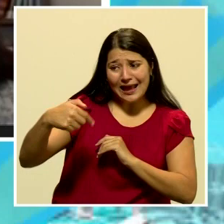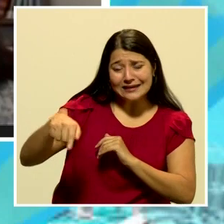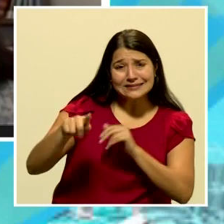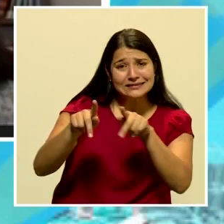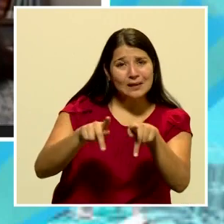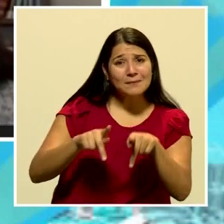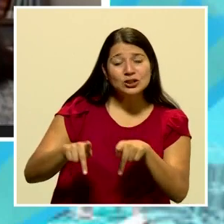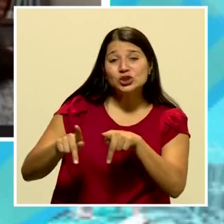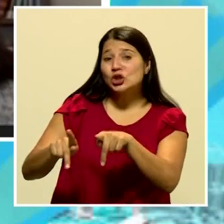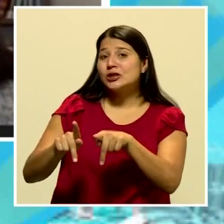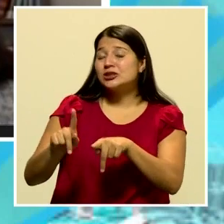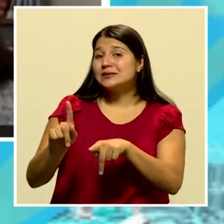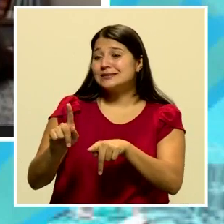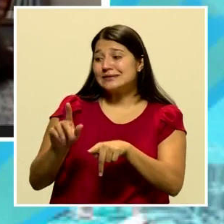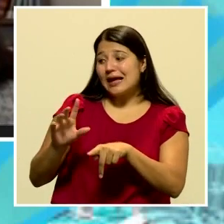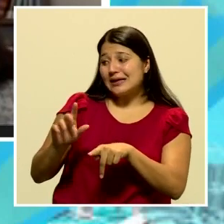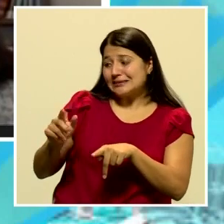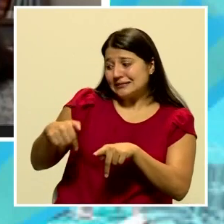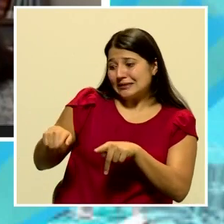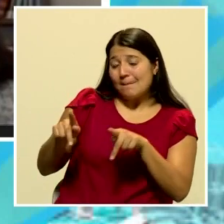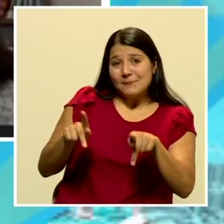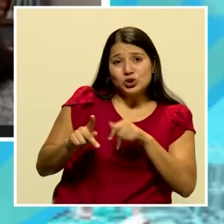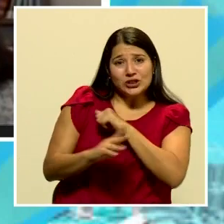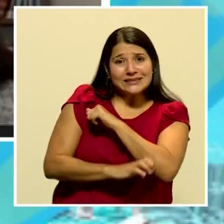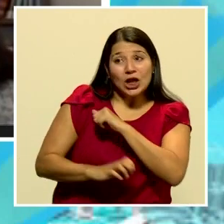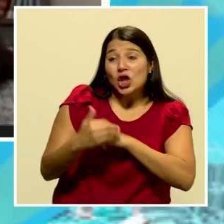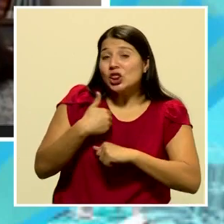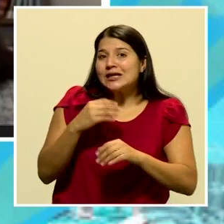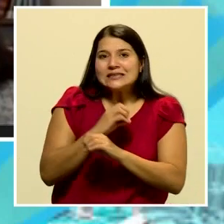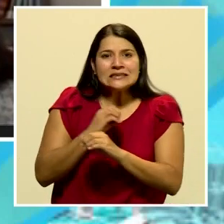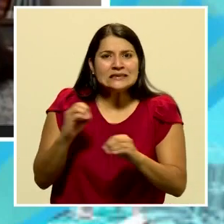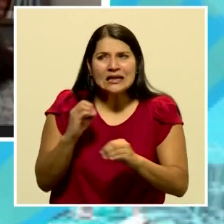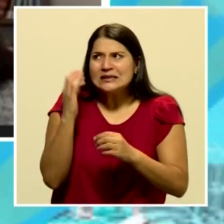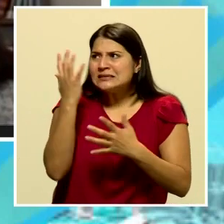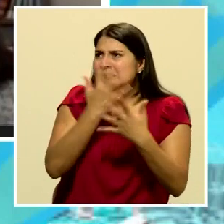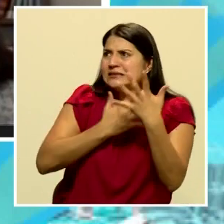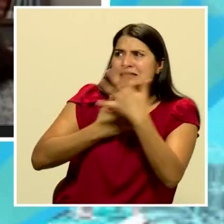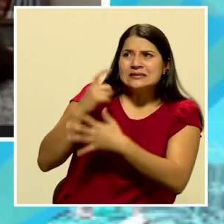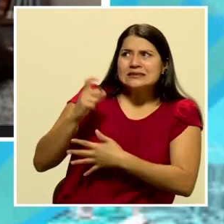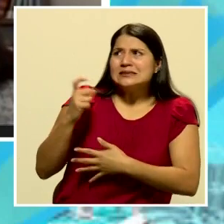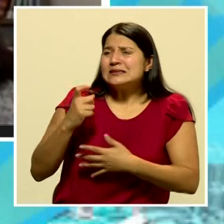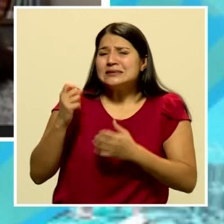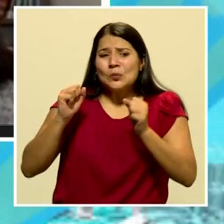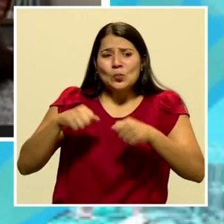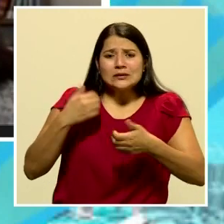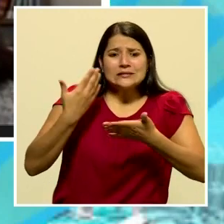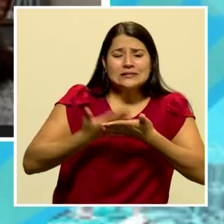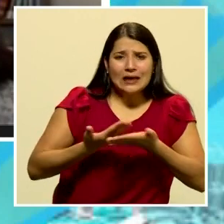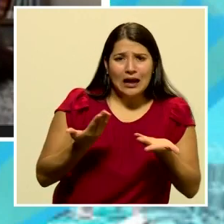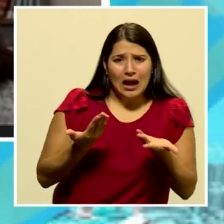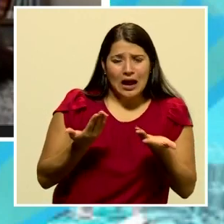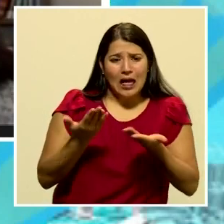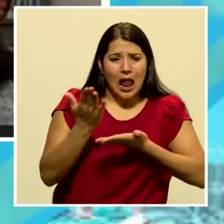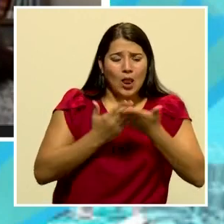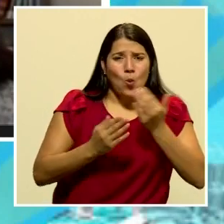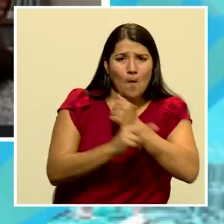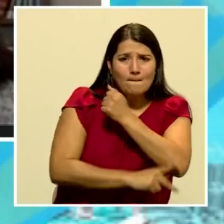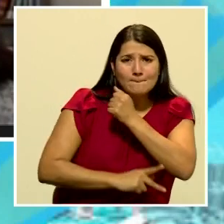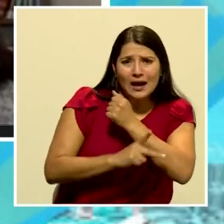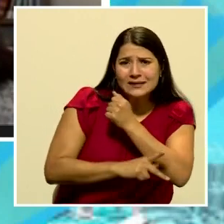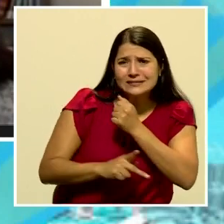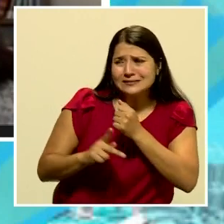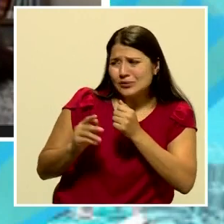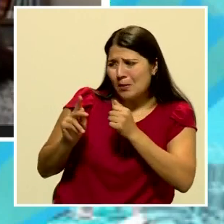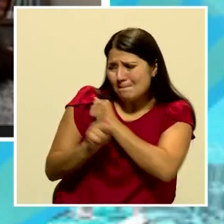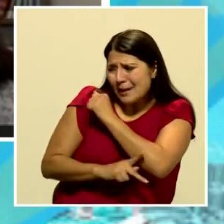tiene nada de nada, desesperada en los países más pobres de África o de Asia o de